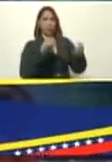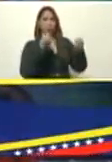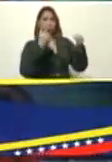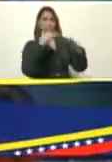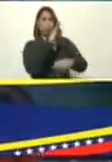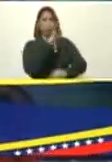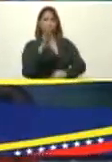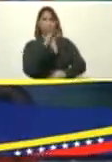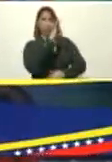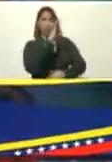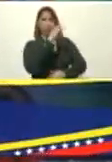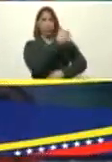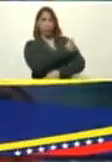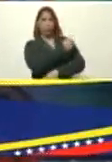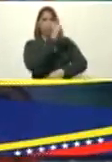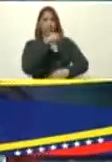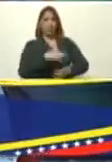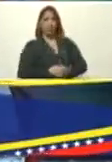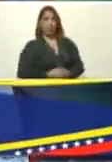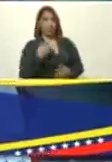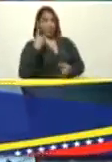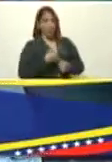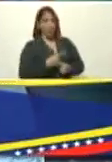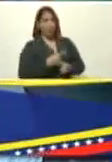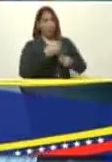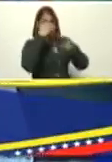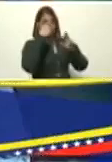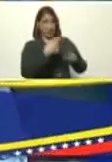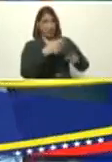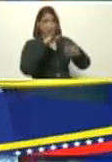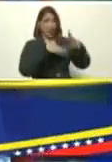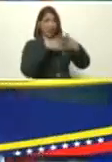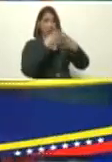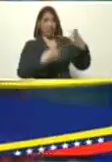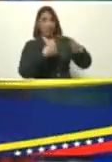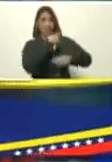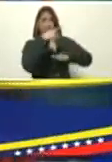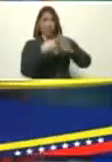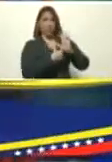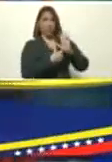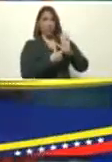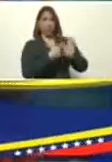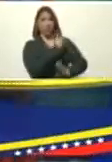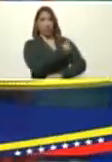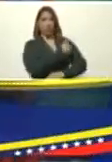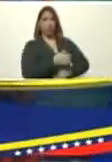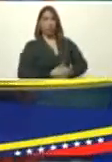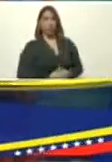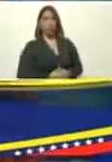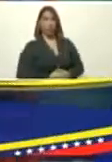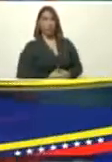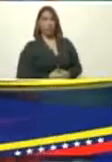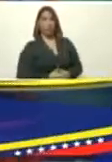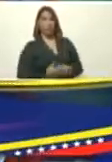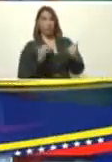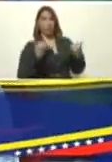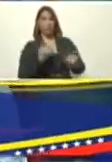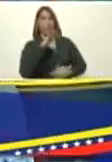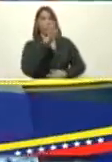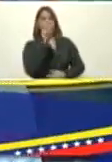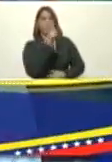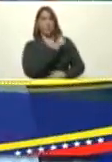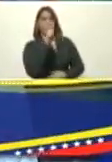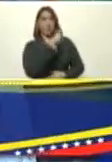de vacunación y que tenemos que cumplir el esquema completo de vacunación, el refuerzo, ahora a los